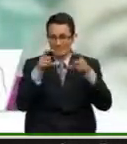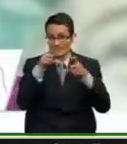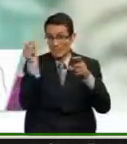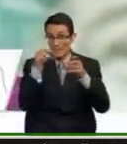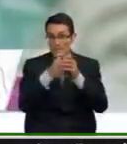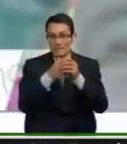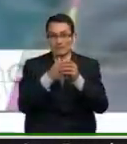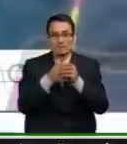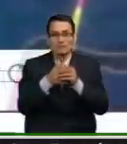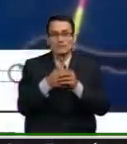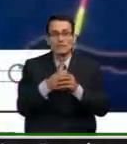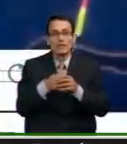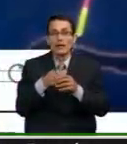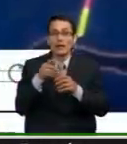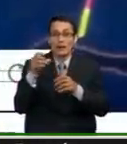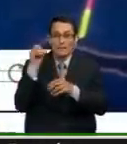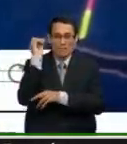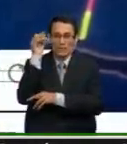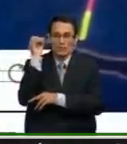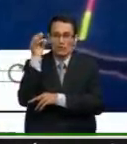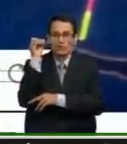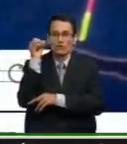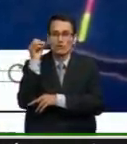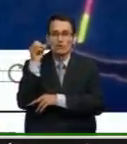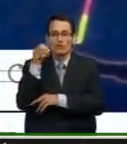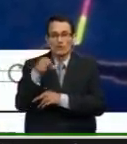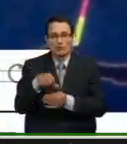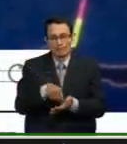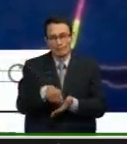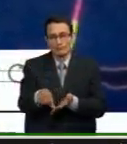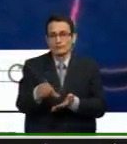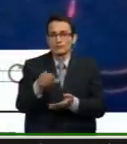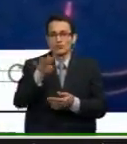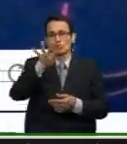100 mil pesos, el Banco de la República realizó una inversión de 90 mil millones de pesos.